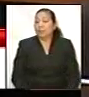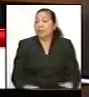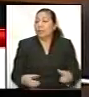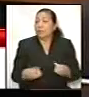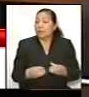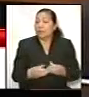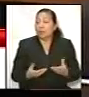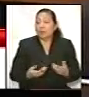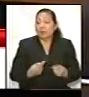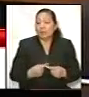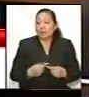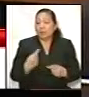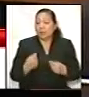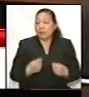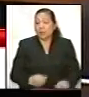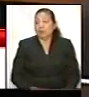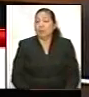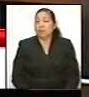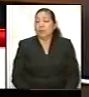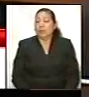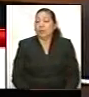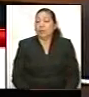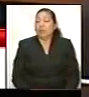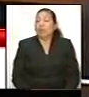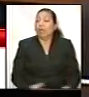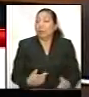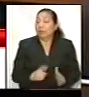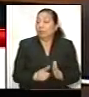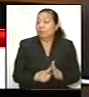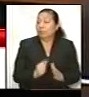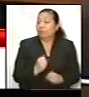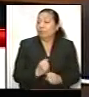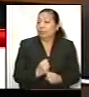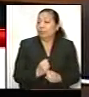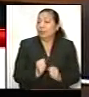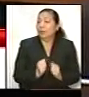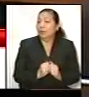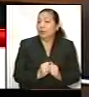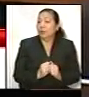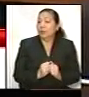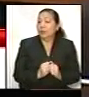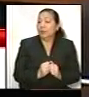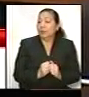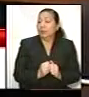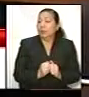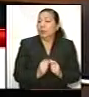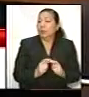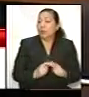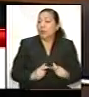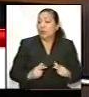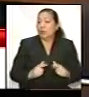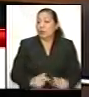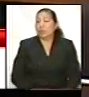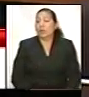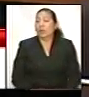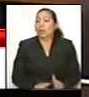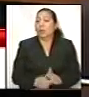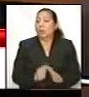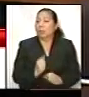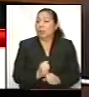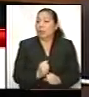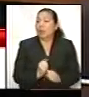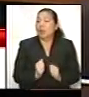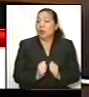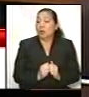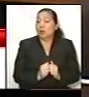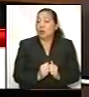de Comercio Exterior y Turismo. Lo hemos trabajado con las autoridades de la zona franca, lo hemos trabajado